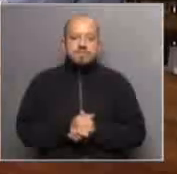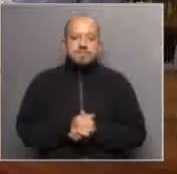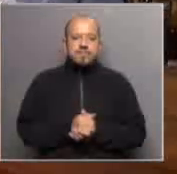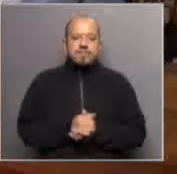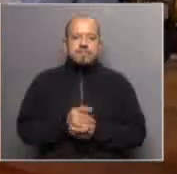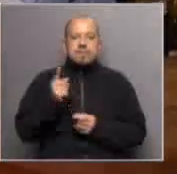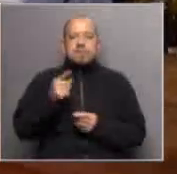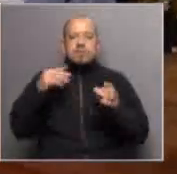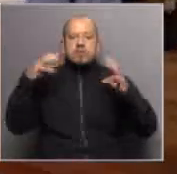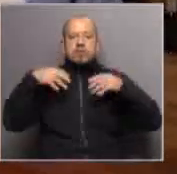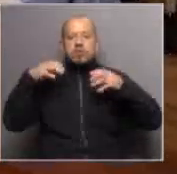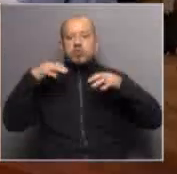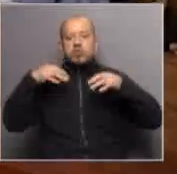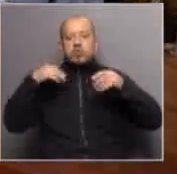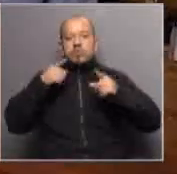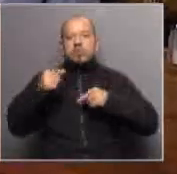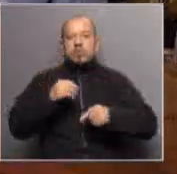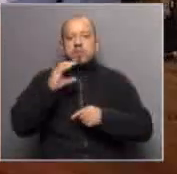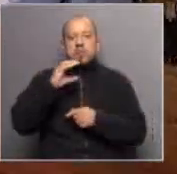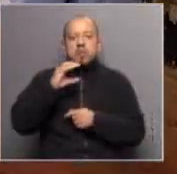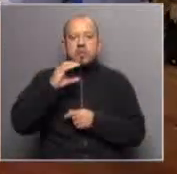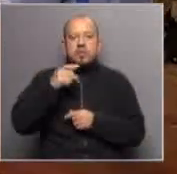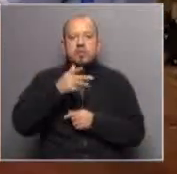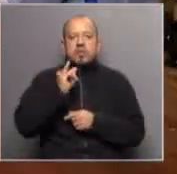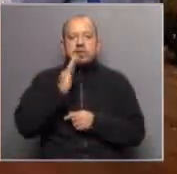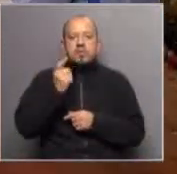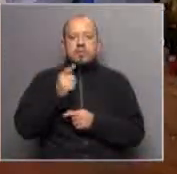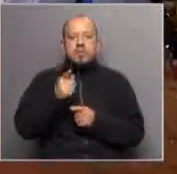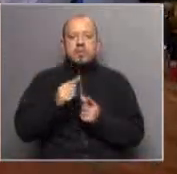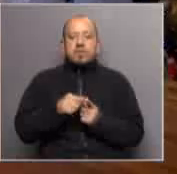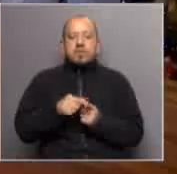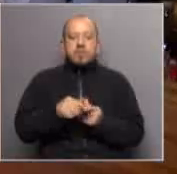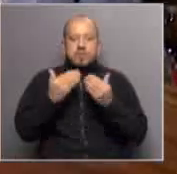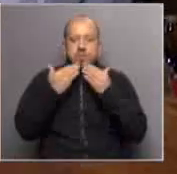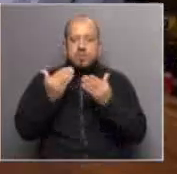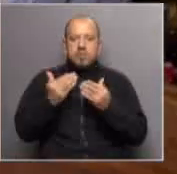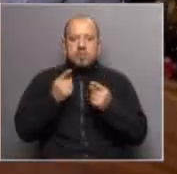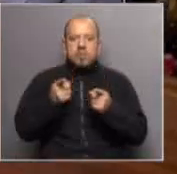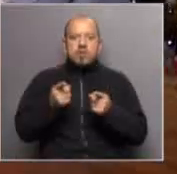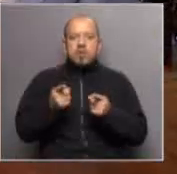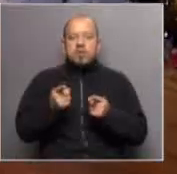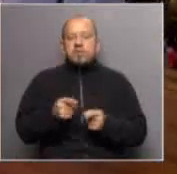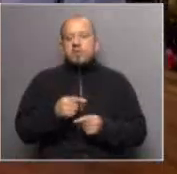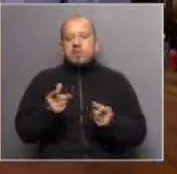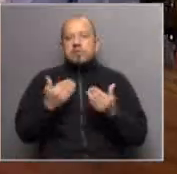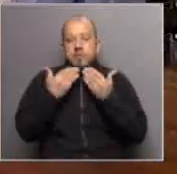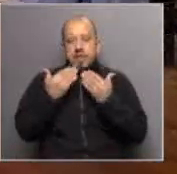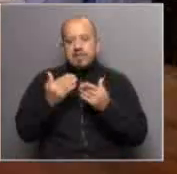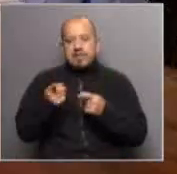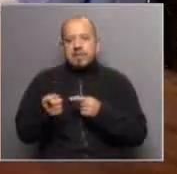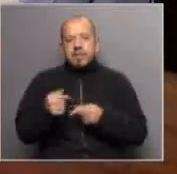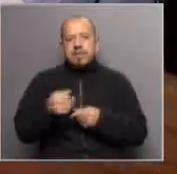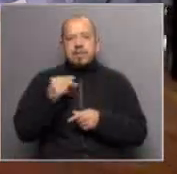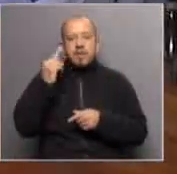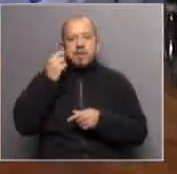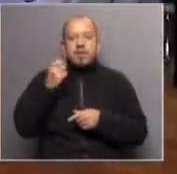esta lluvia fuerte, lo que se viene es chipa y brownie, suplantando a la torta frita. Muchas gracias, lo mejor para ustedes, gracias por la hospitalidad. Bar